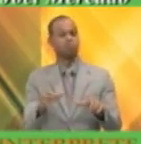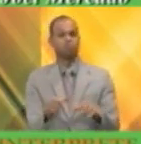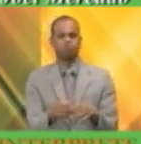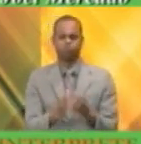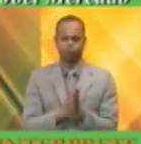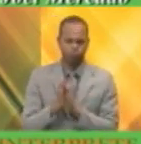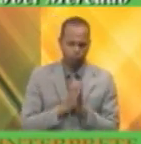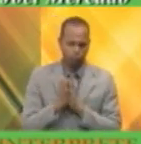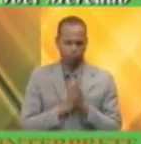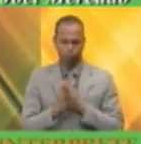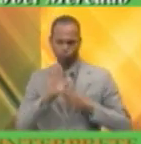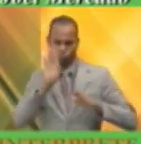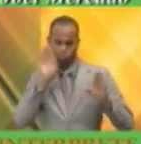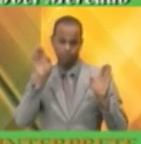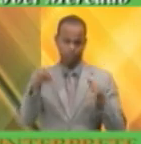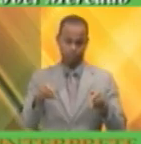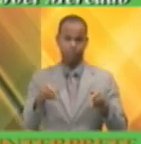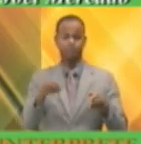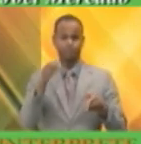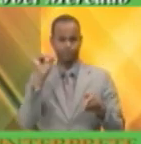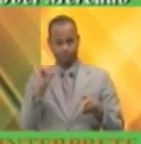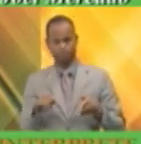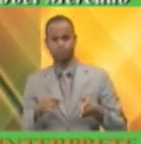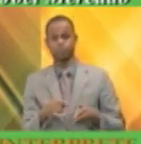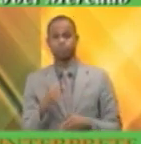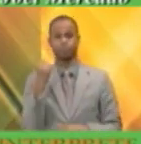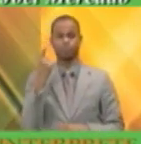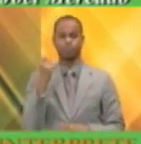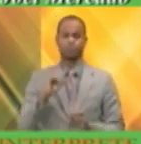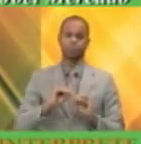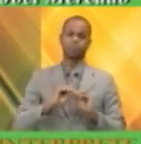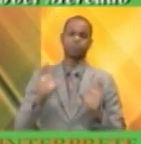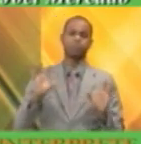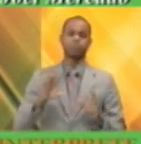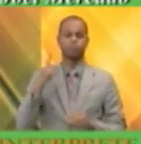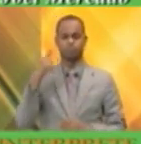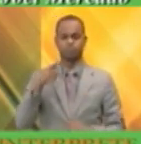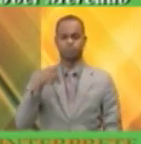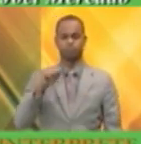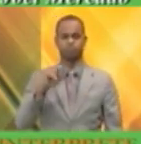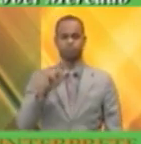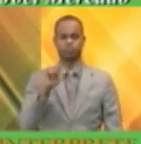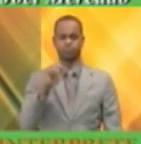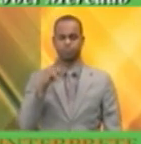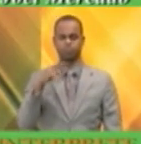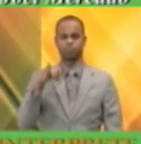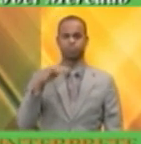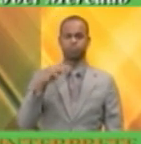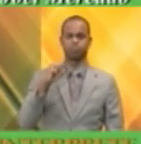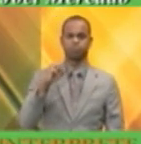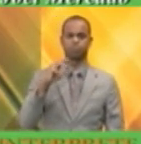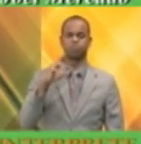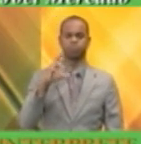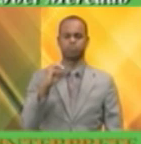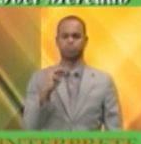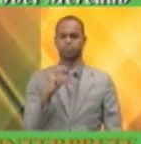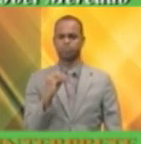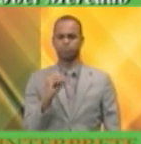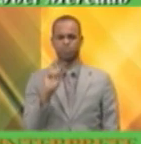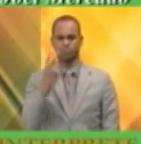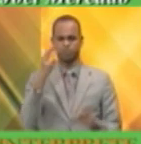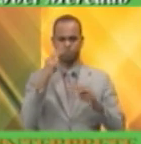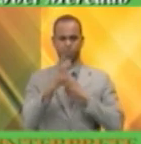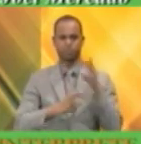coraje y dedicación los Juegos Paralímpicos. Pero evidentemente que paralimpismo va surgiendo después de la Segunda Guerra Mundial